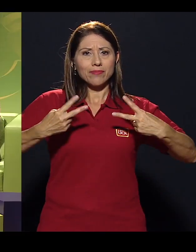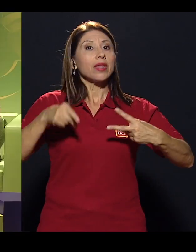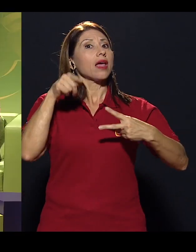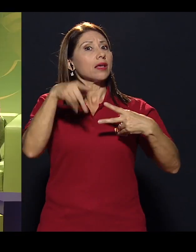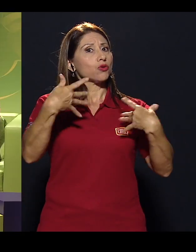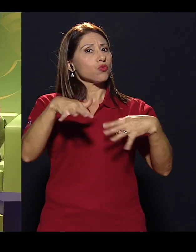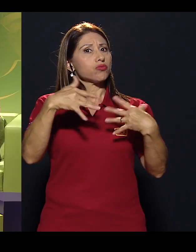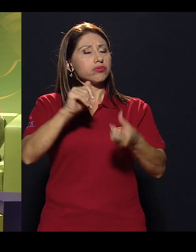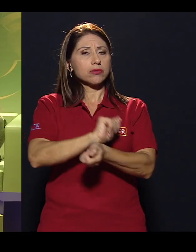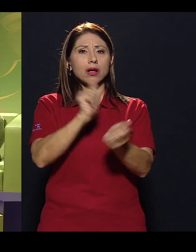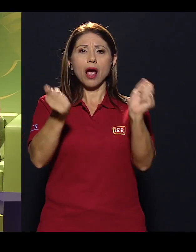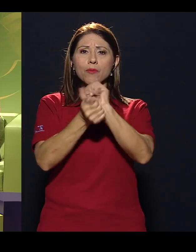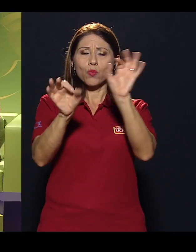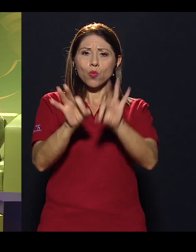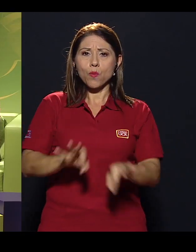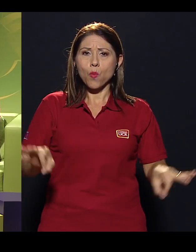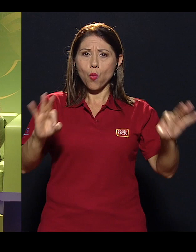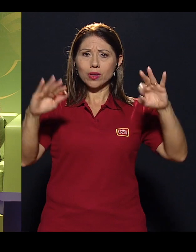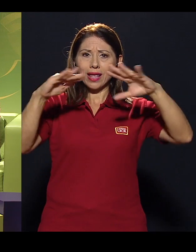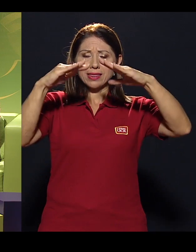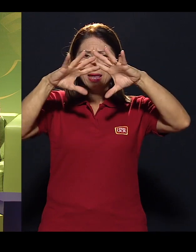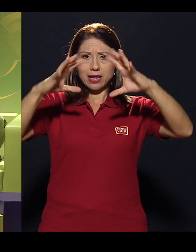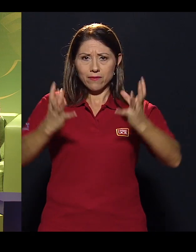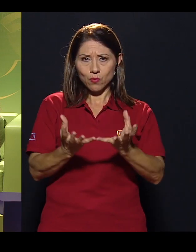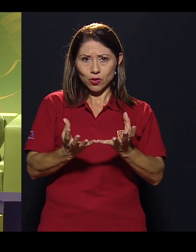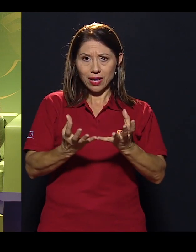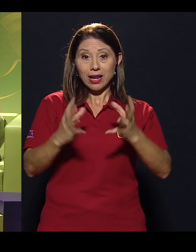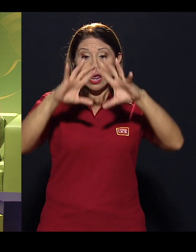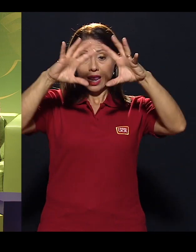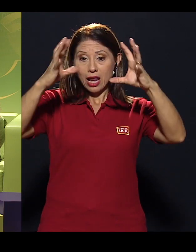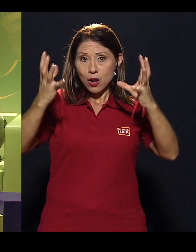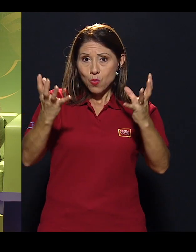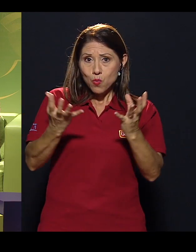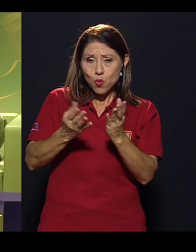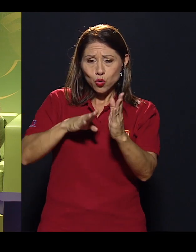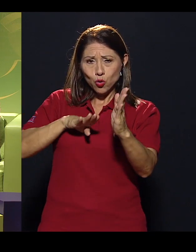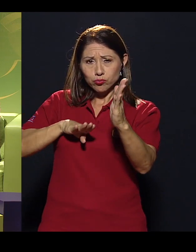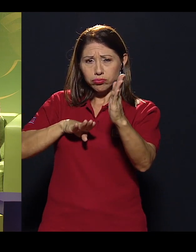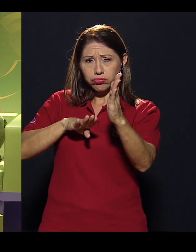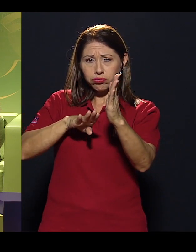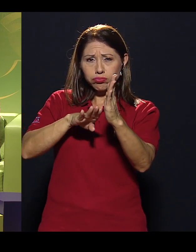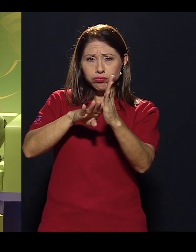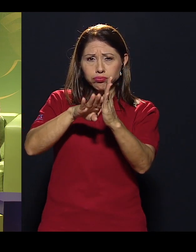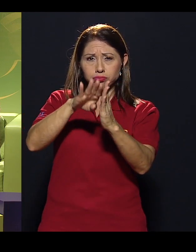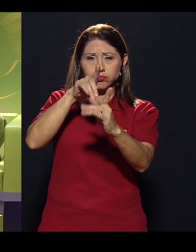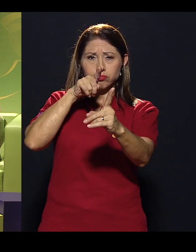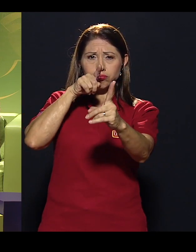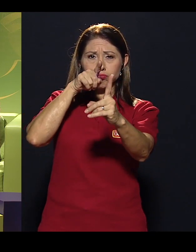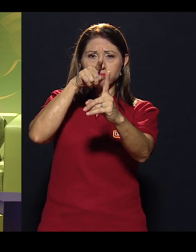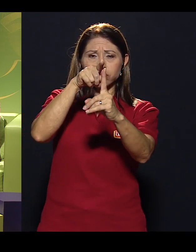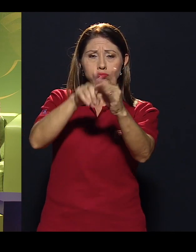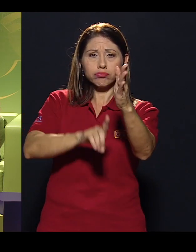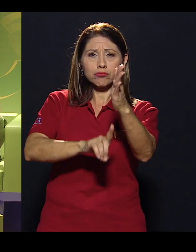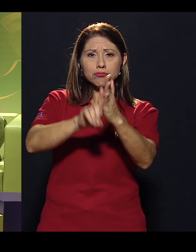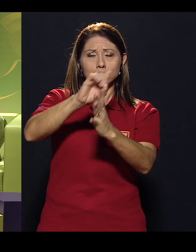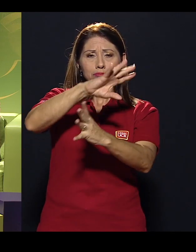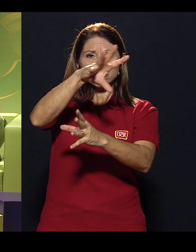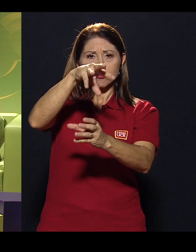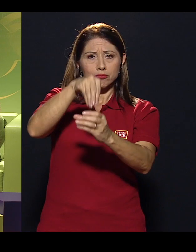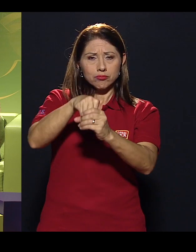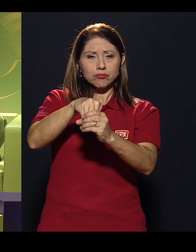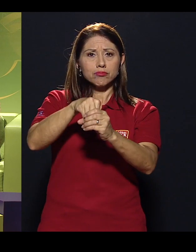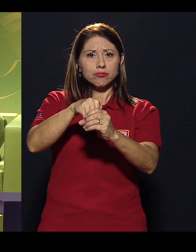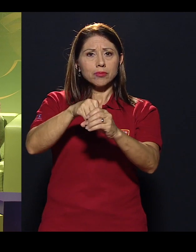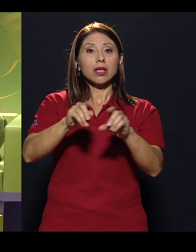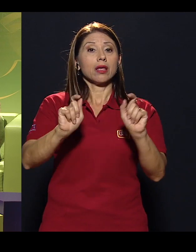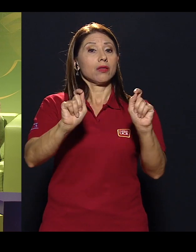esto hace un cambio muy importante a nivel incluso mundial. Entonces, el mundo camina hacia ese desarrollo inclusivo y hacia